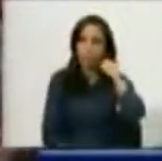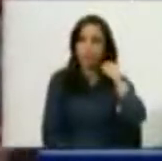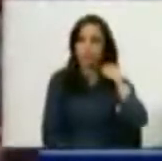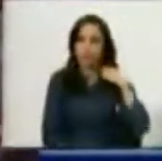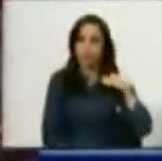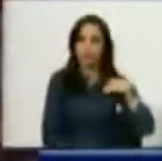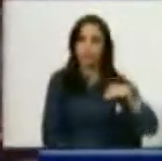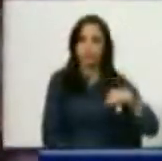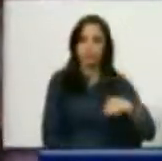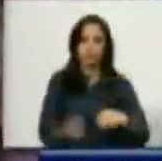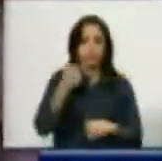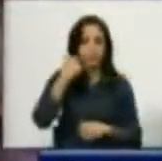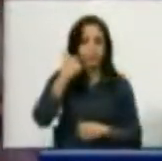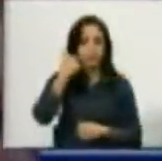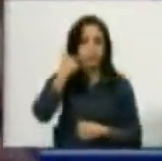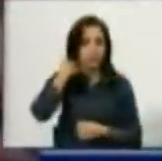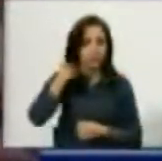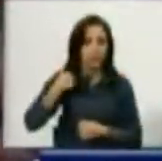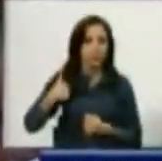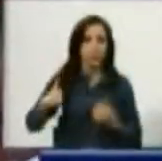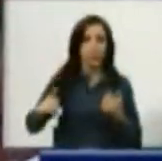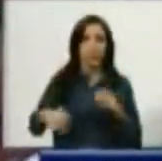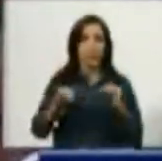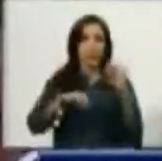de las dificultades